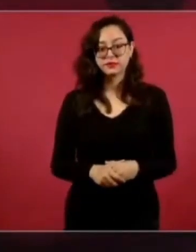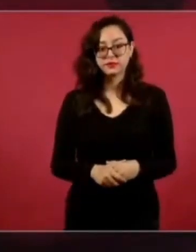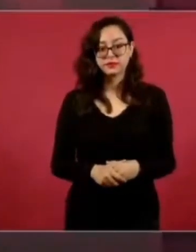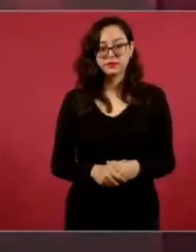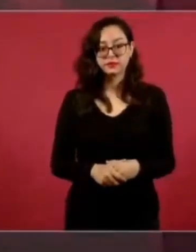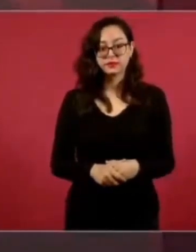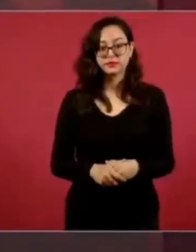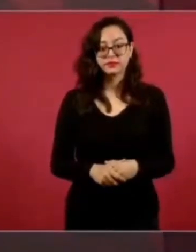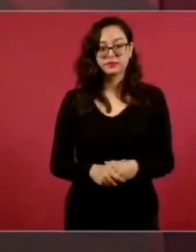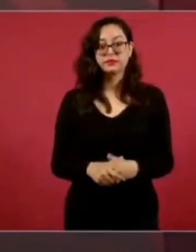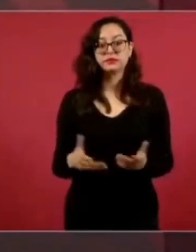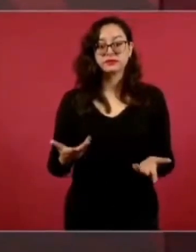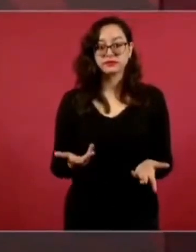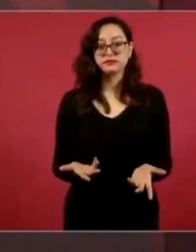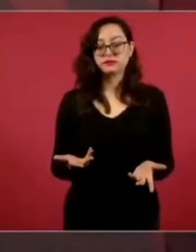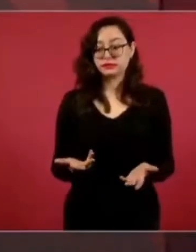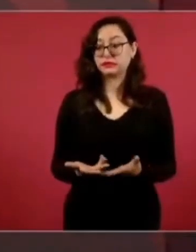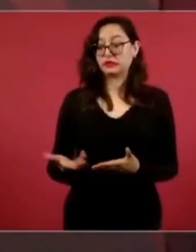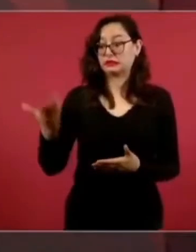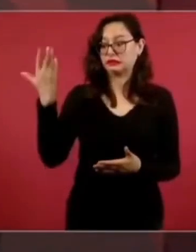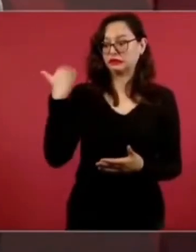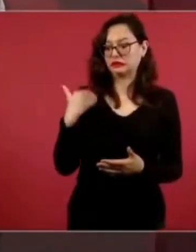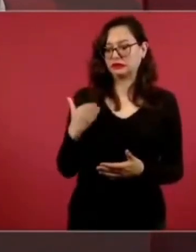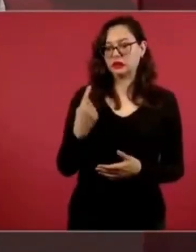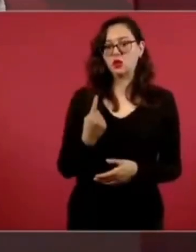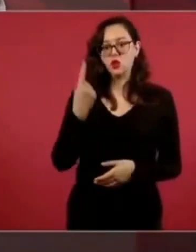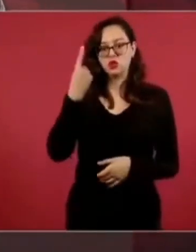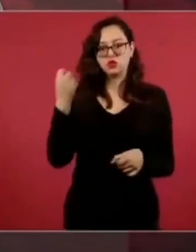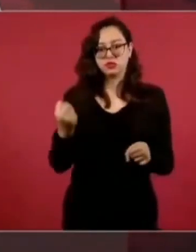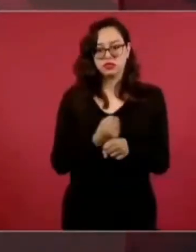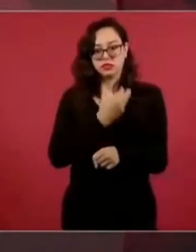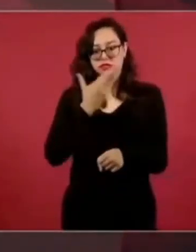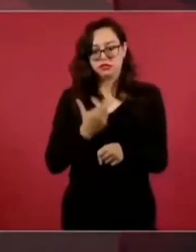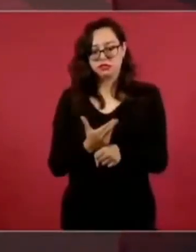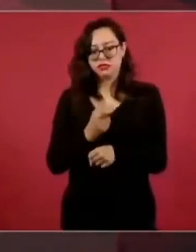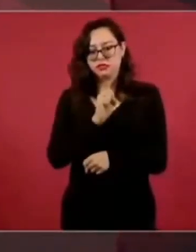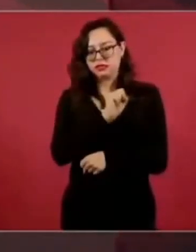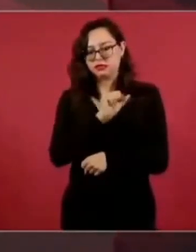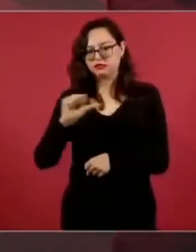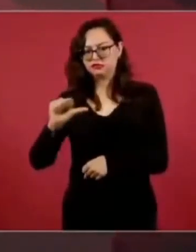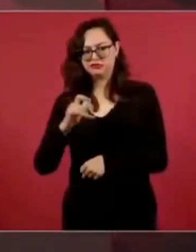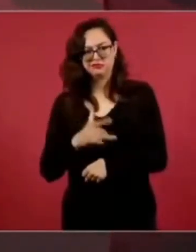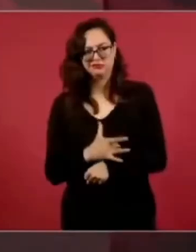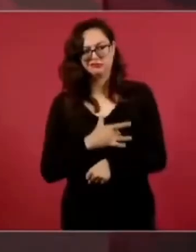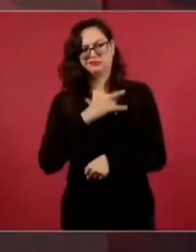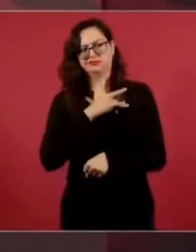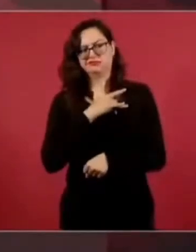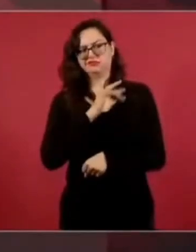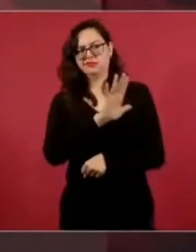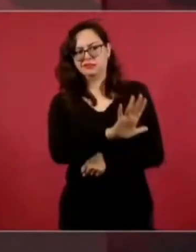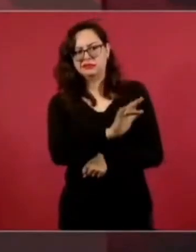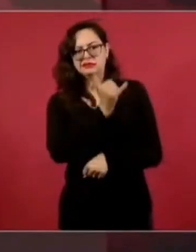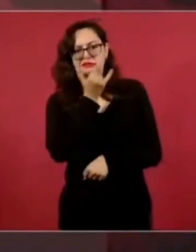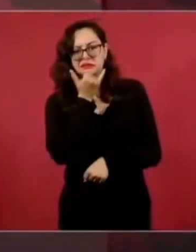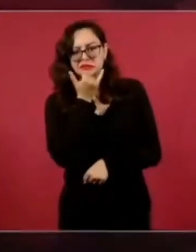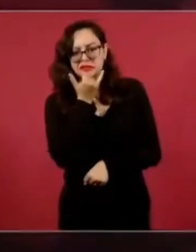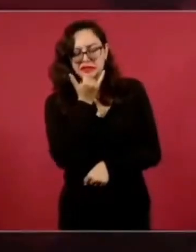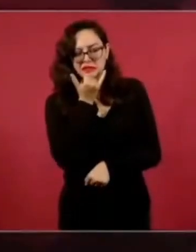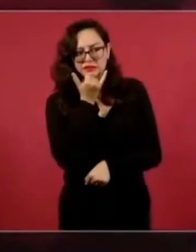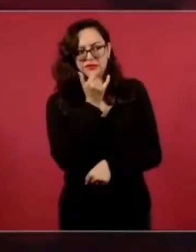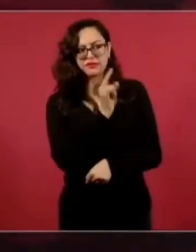de entonces se opuso a que en la descentralización de salud se